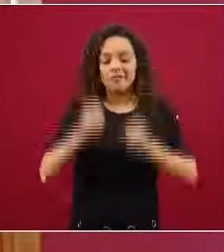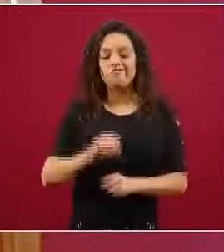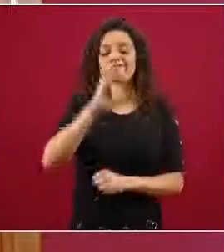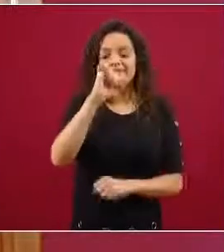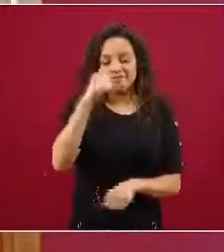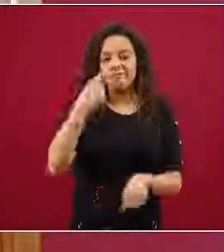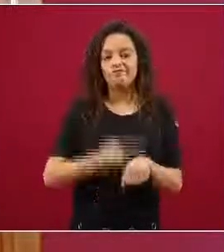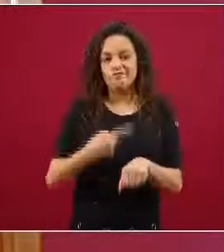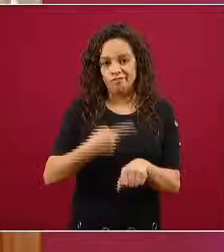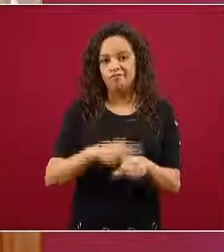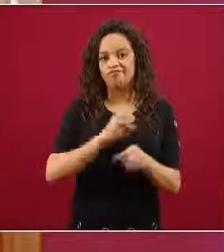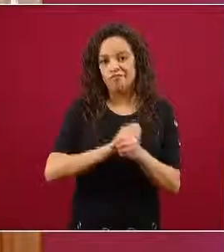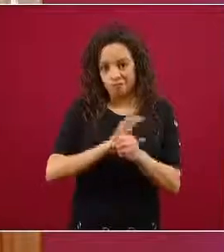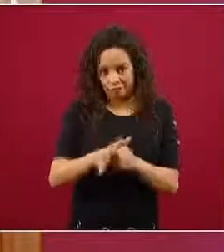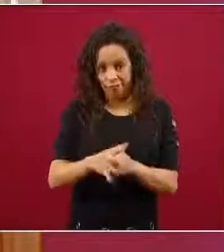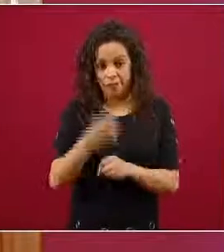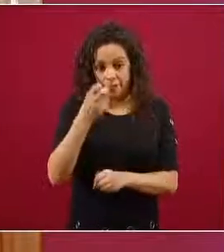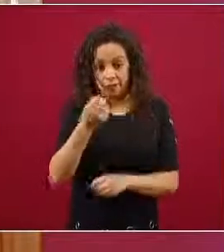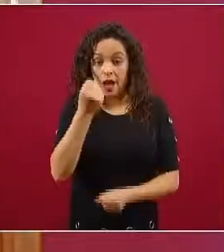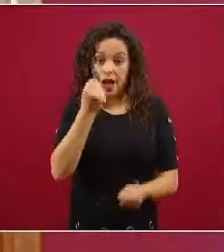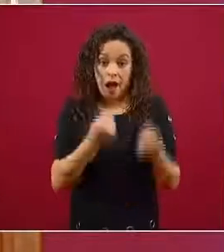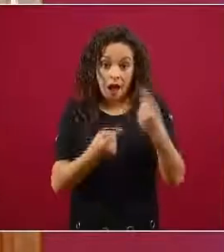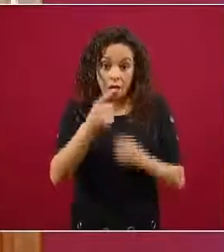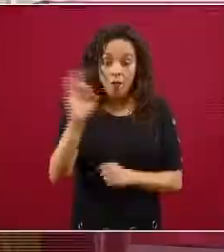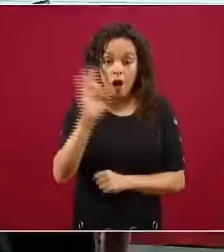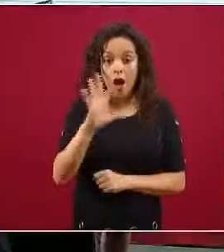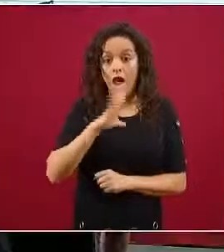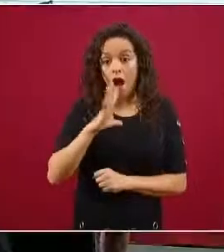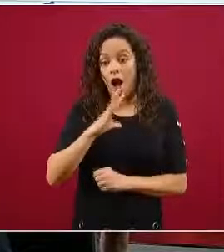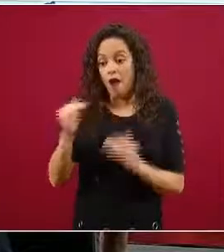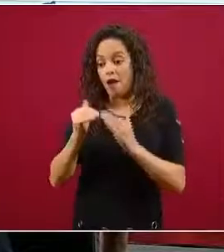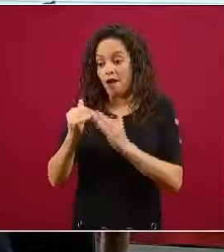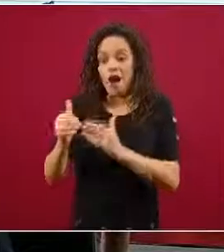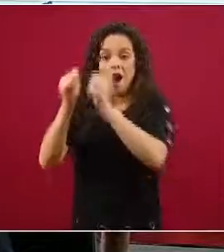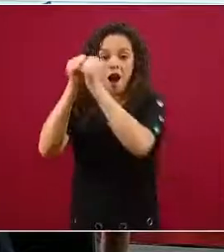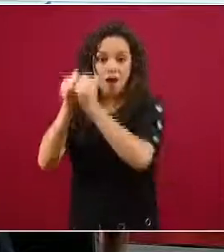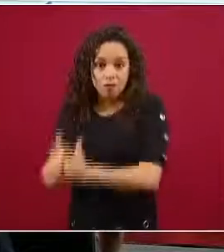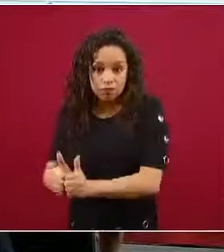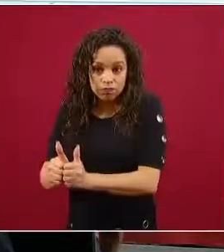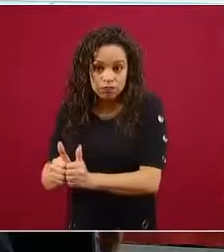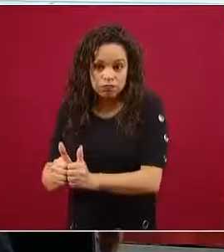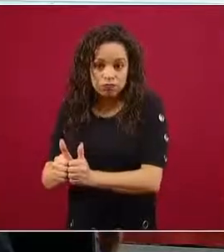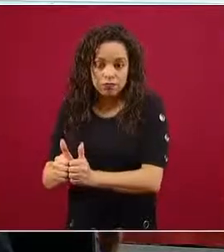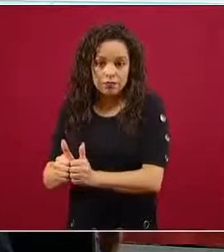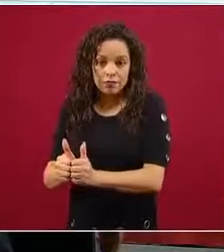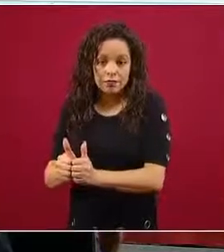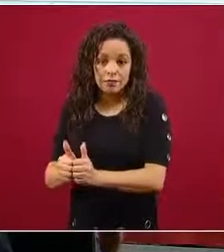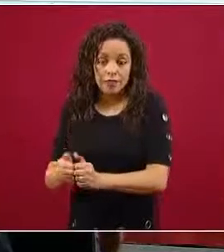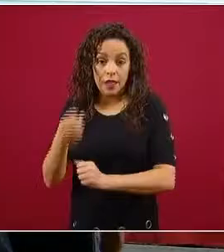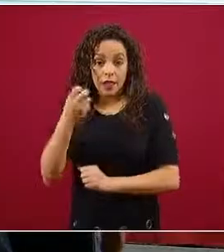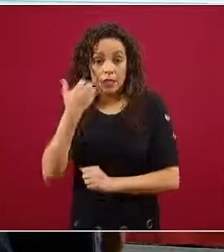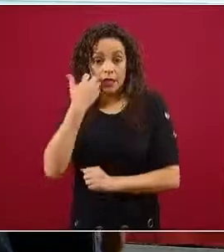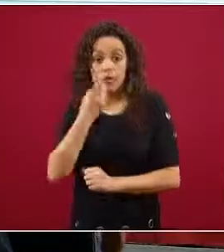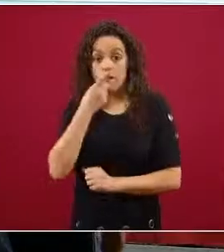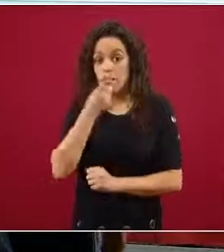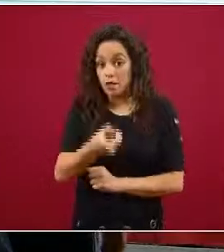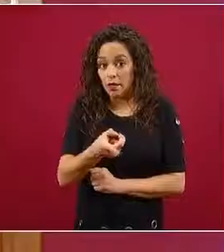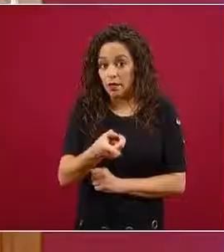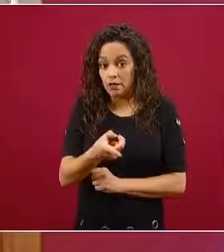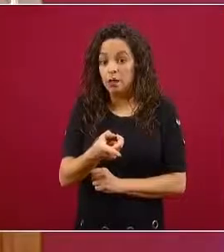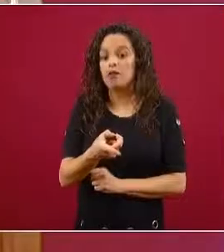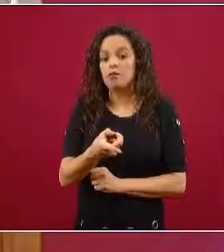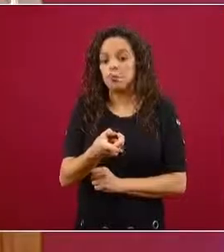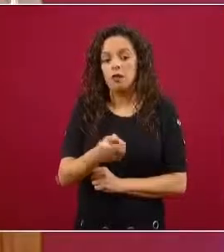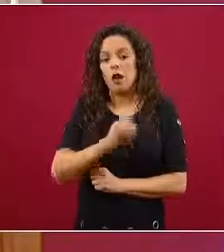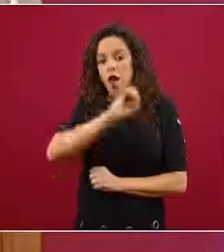estarán entonces en su casa, estarán en un aislamiento, y no por ello vamos a dejar de garantizar desde los servicios